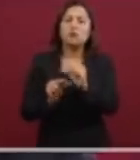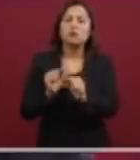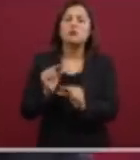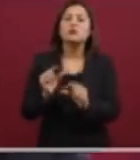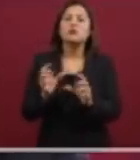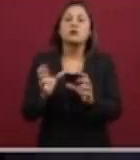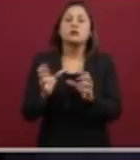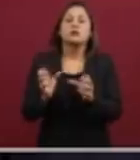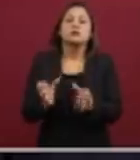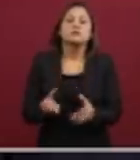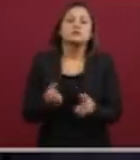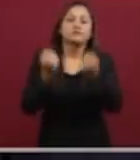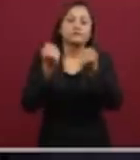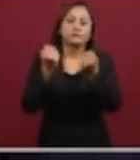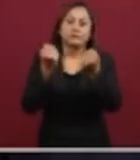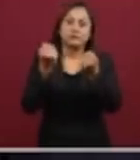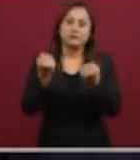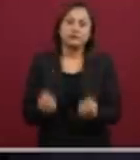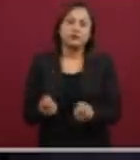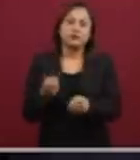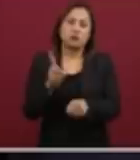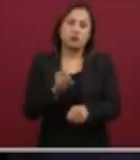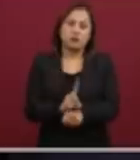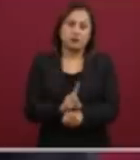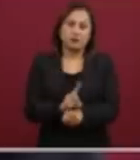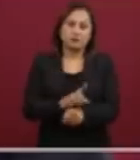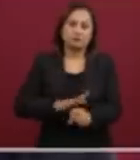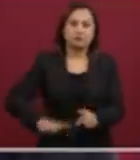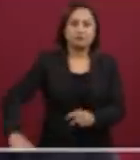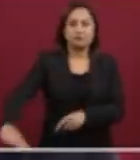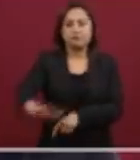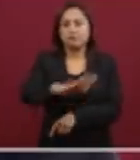garantizar la seguridad pública.